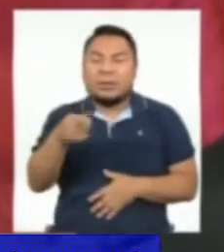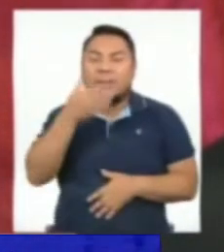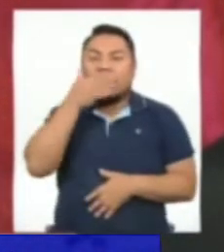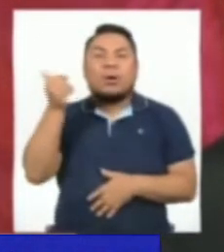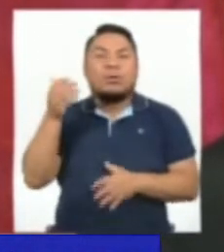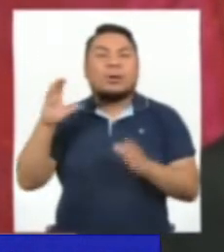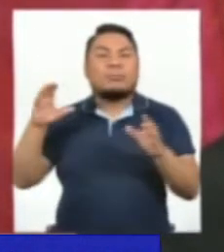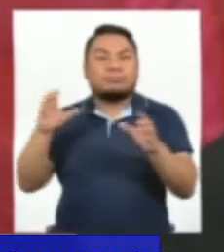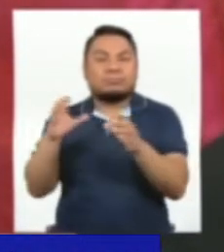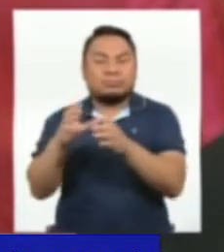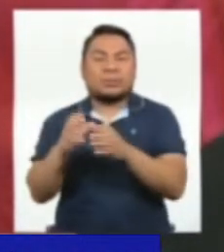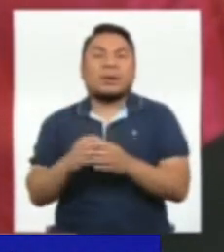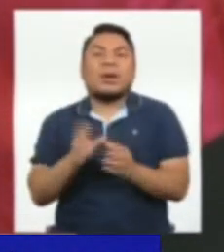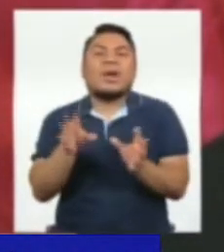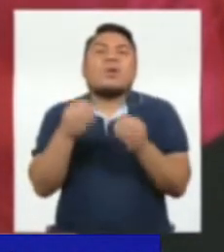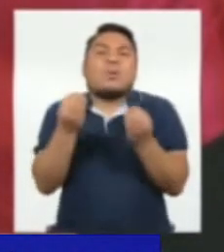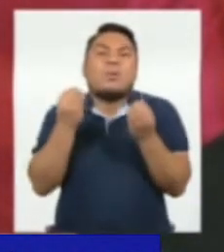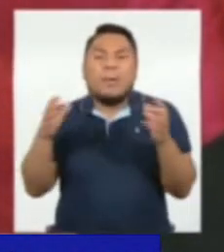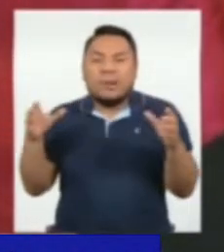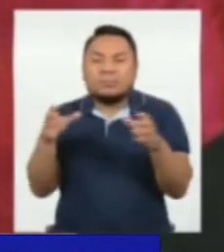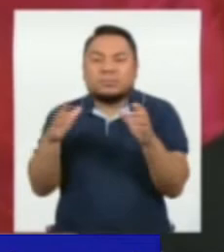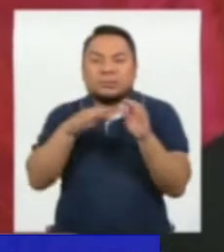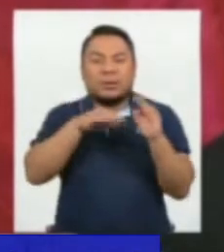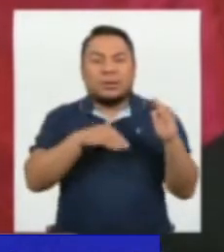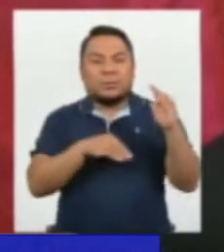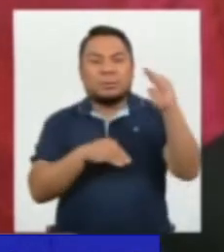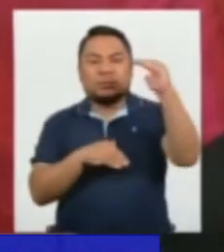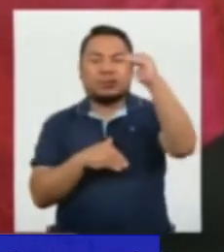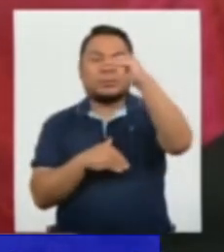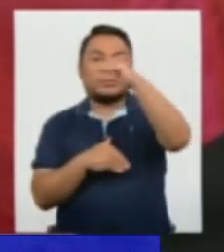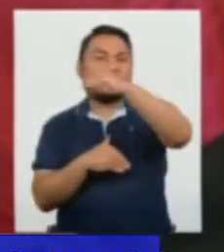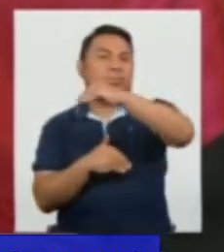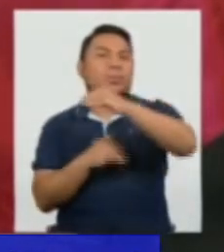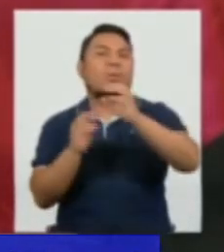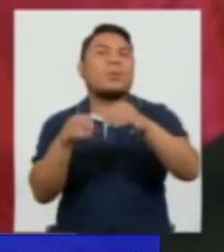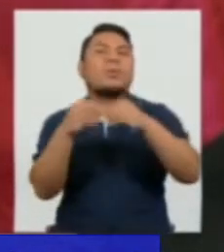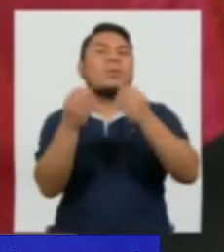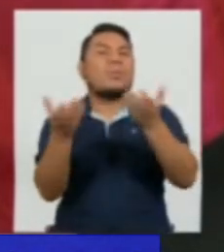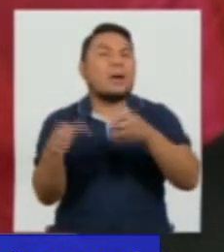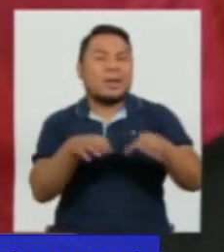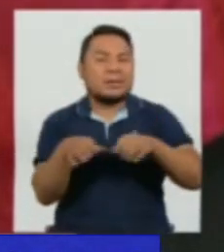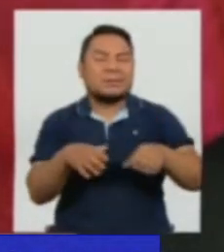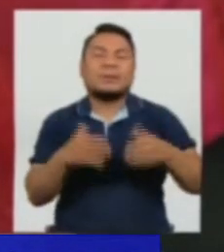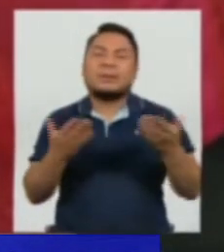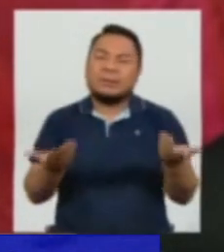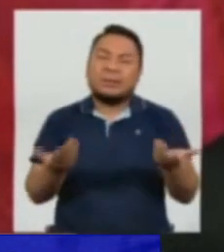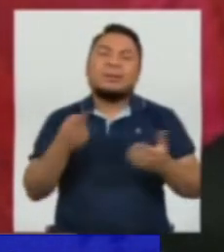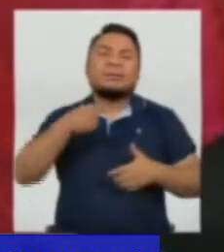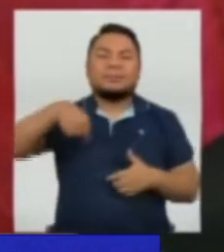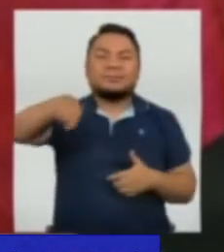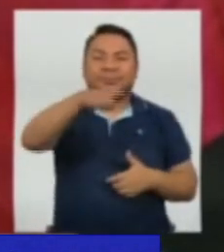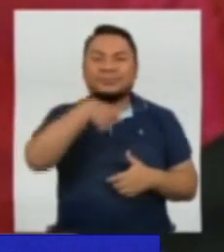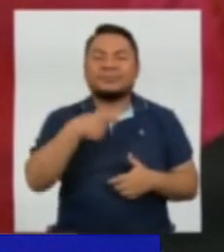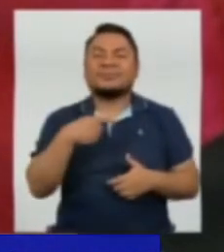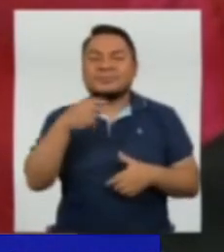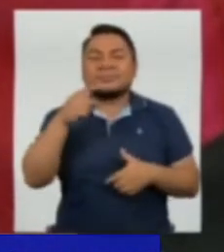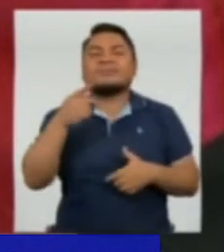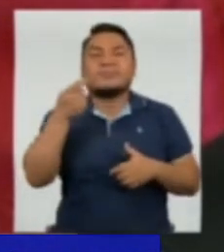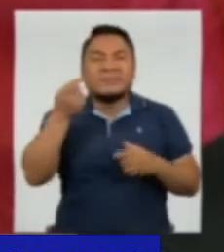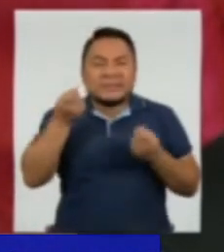mejor y la única forma de hacerlo es tratar de evitar lo máximo posible la